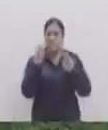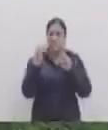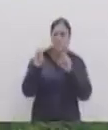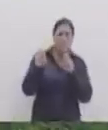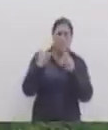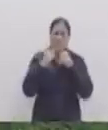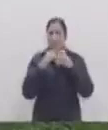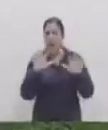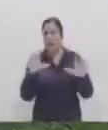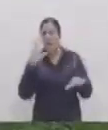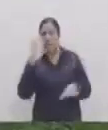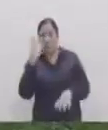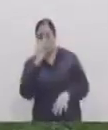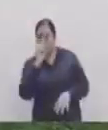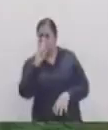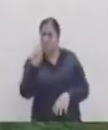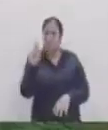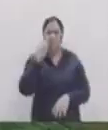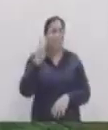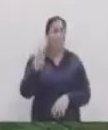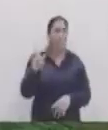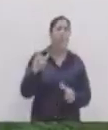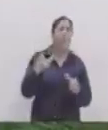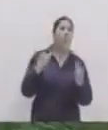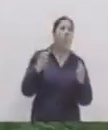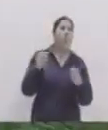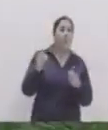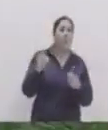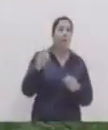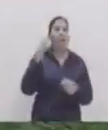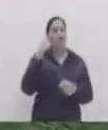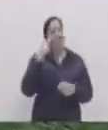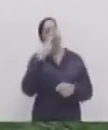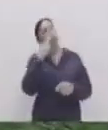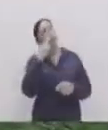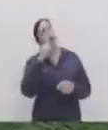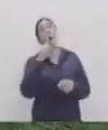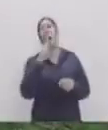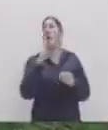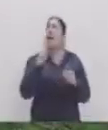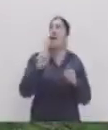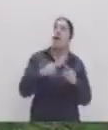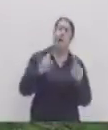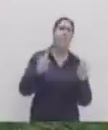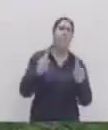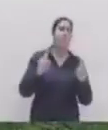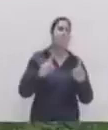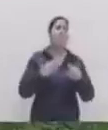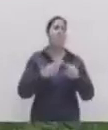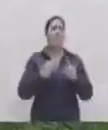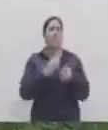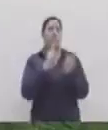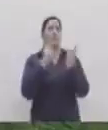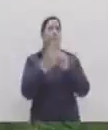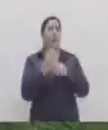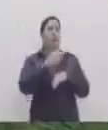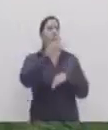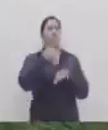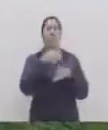ellos en su comportamiento nos dan a conocer o nos brindan señales de los cambios que ocurren en el medio